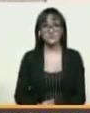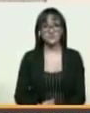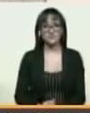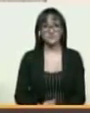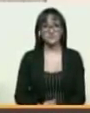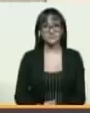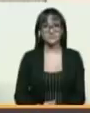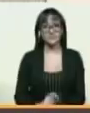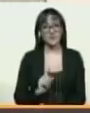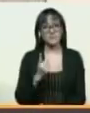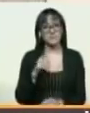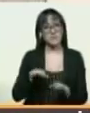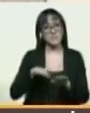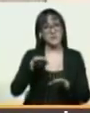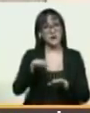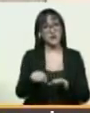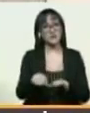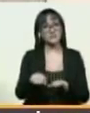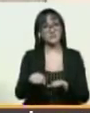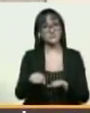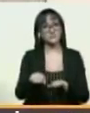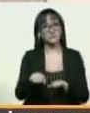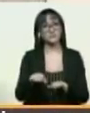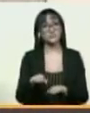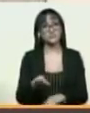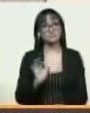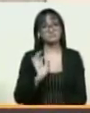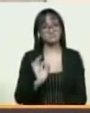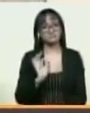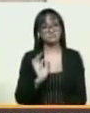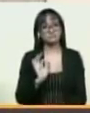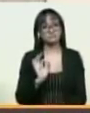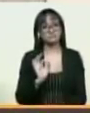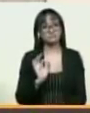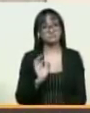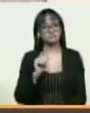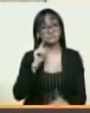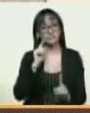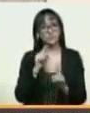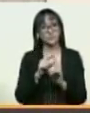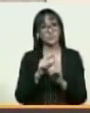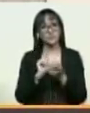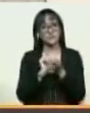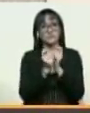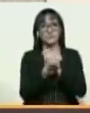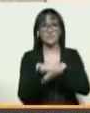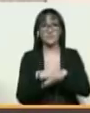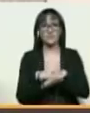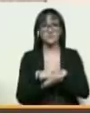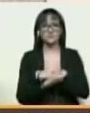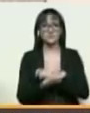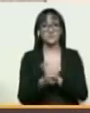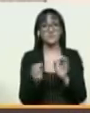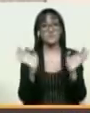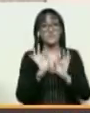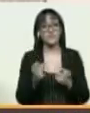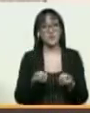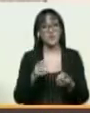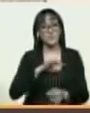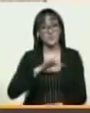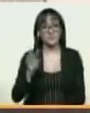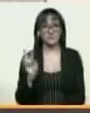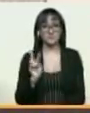Este es el primer paso de muchos pasos que apuntan hacia una transformación estructural del modelo económico